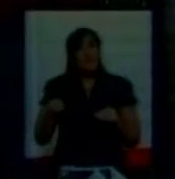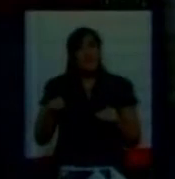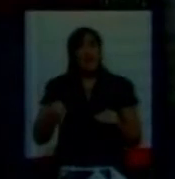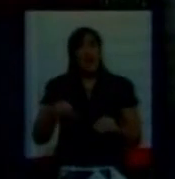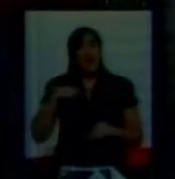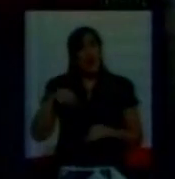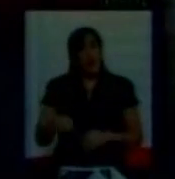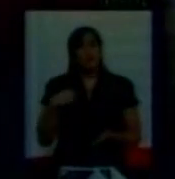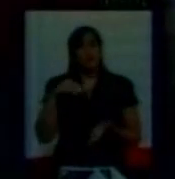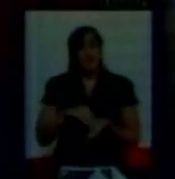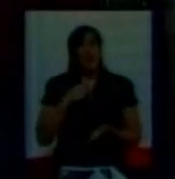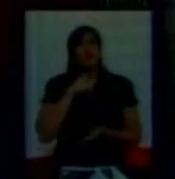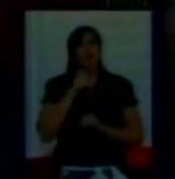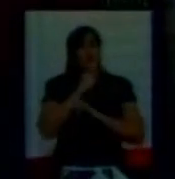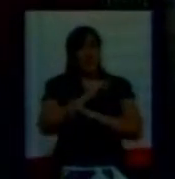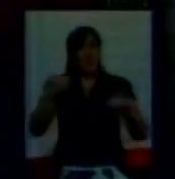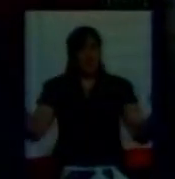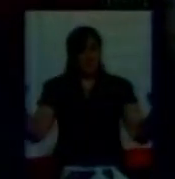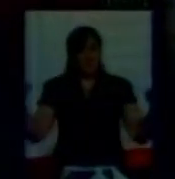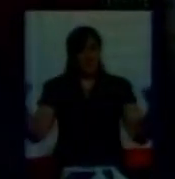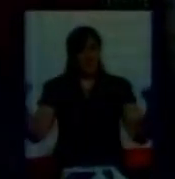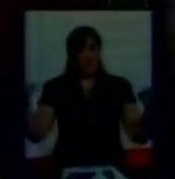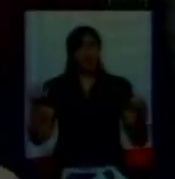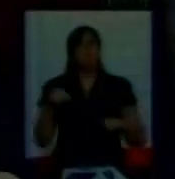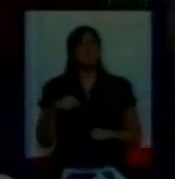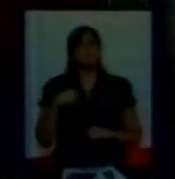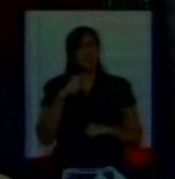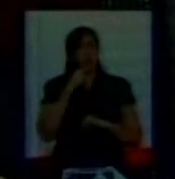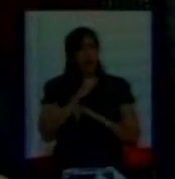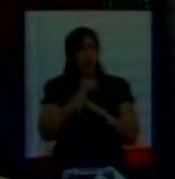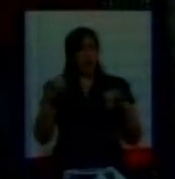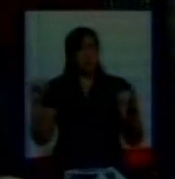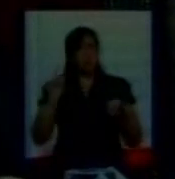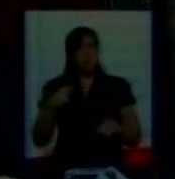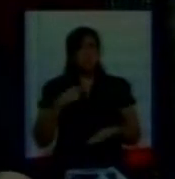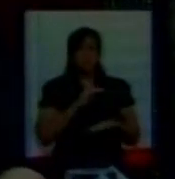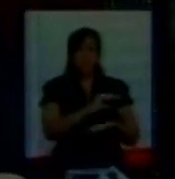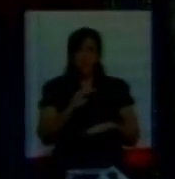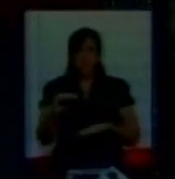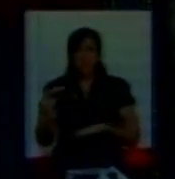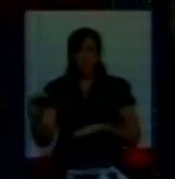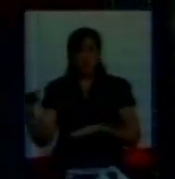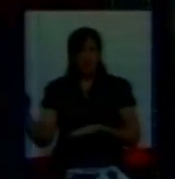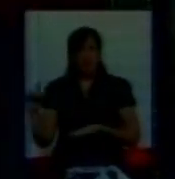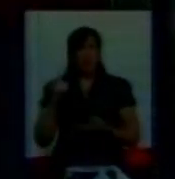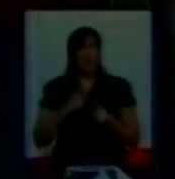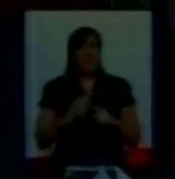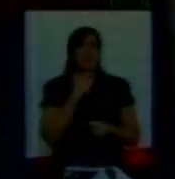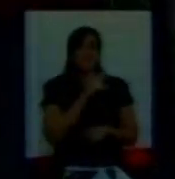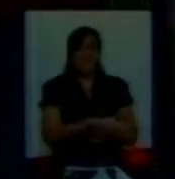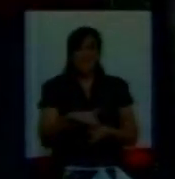quiero anunciar también que quiero extender esta asignación universal por